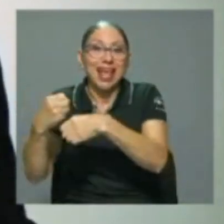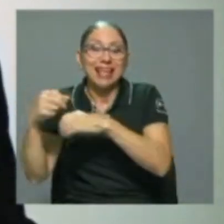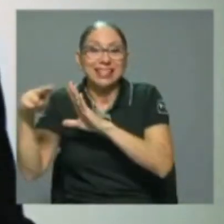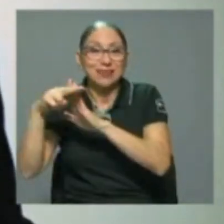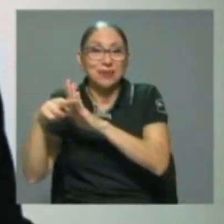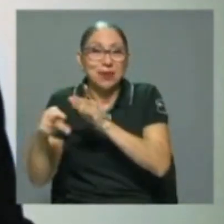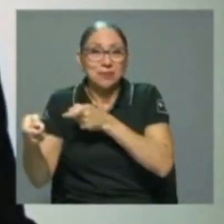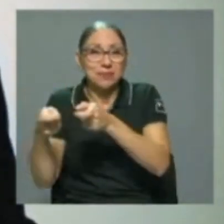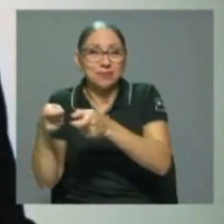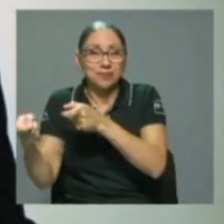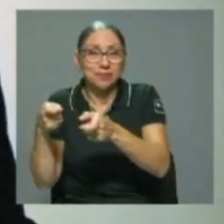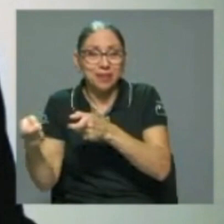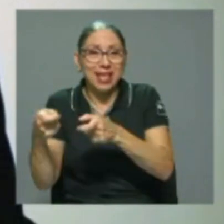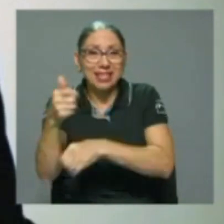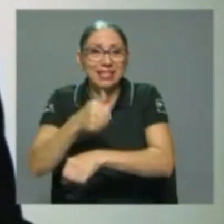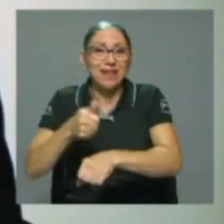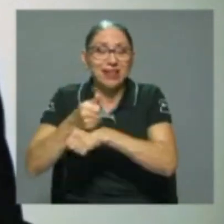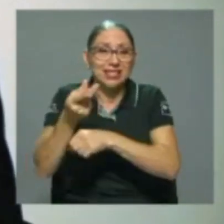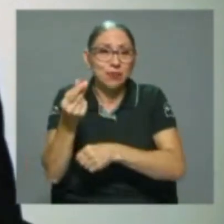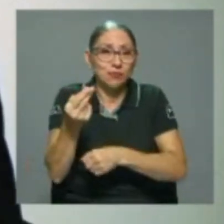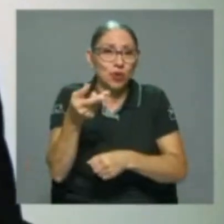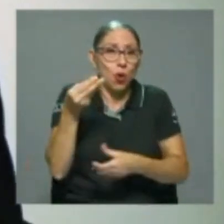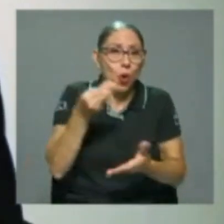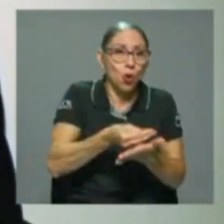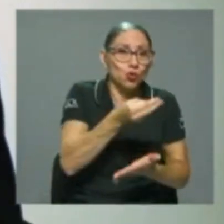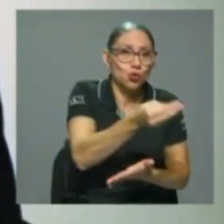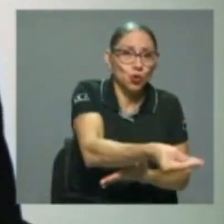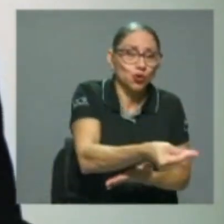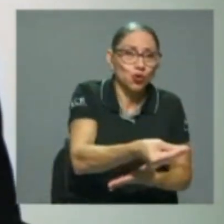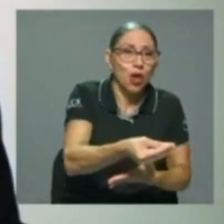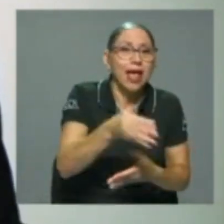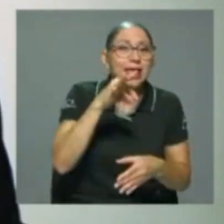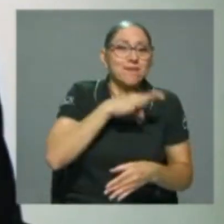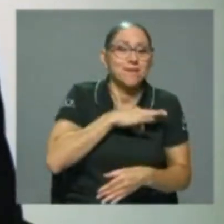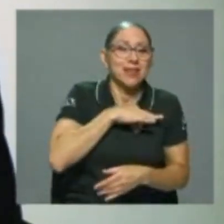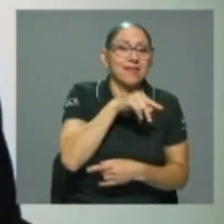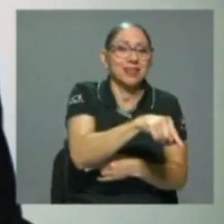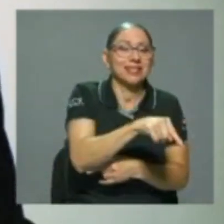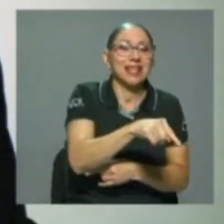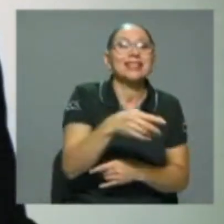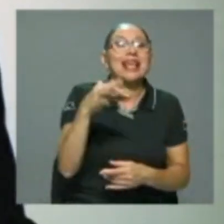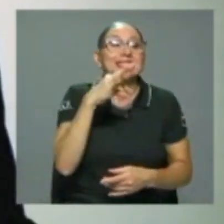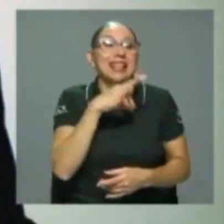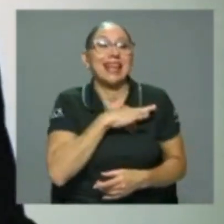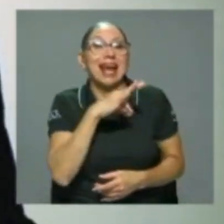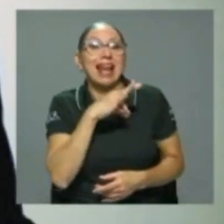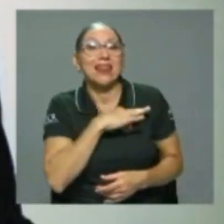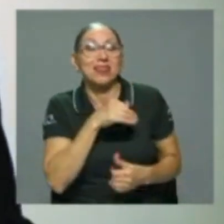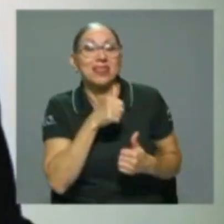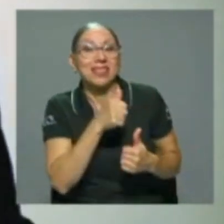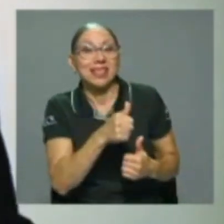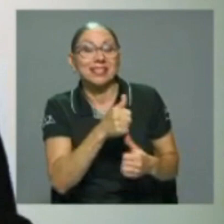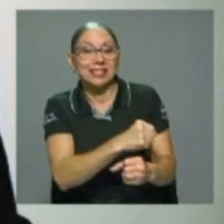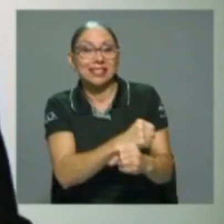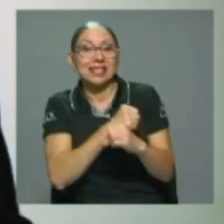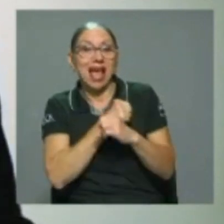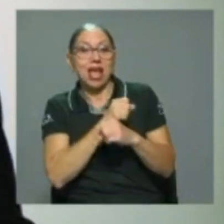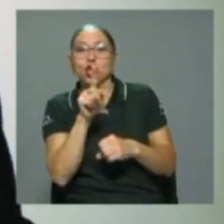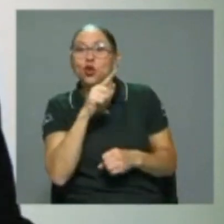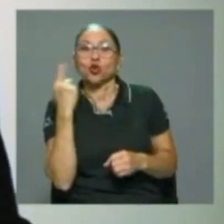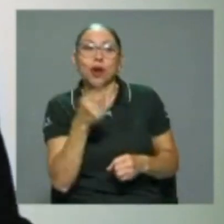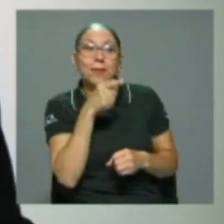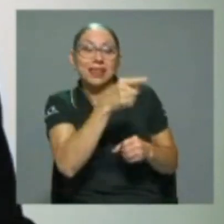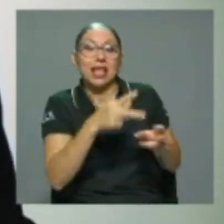se les garantiza no solamente los costos, se les garantiza las utilidades, y si algo pasa por cualquier razón, también se